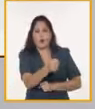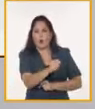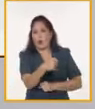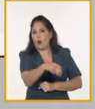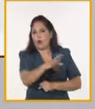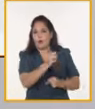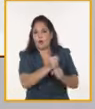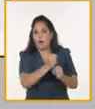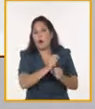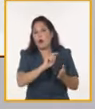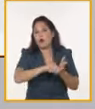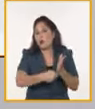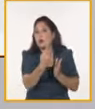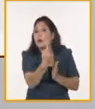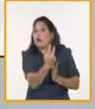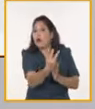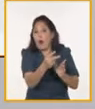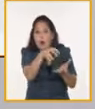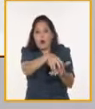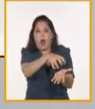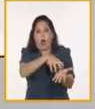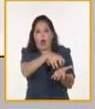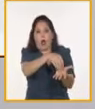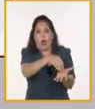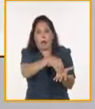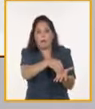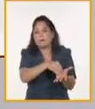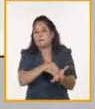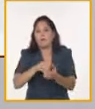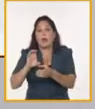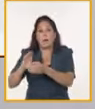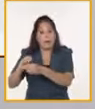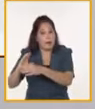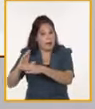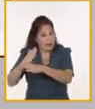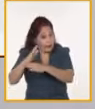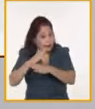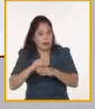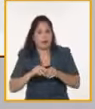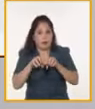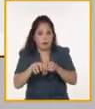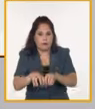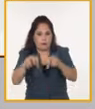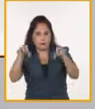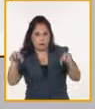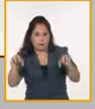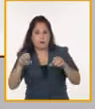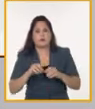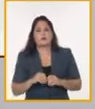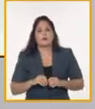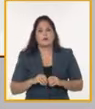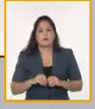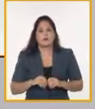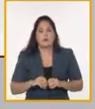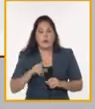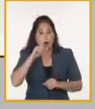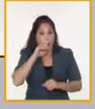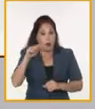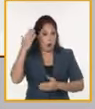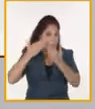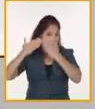trabajadores que contrata pero ahí en ese mismo lugar y ahí se ratifican dos eh secciones que vienen de las de las normas anteriores